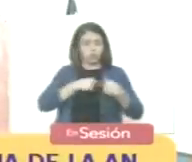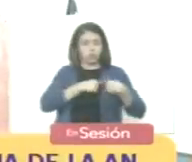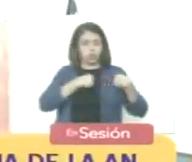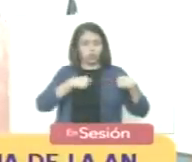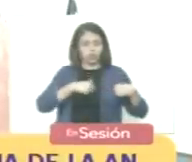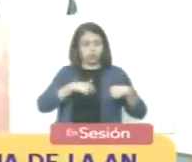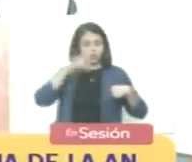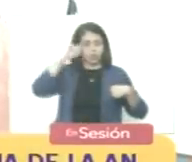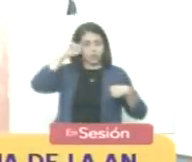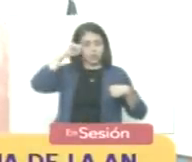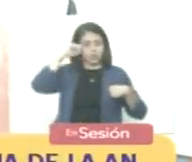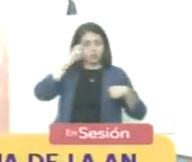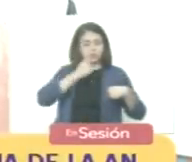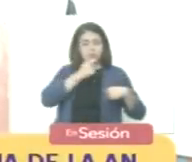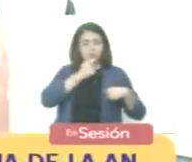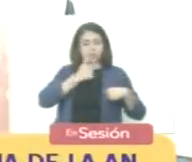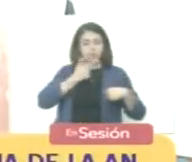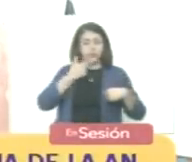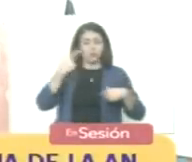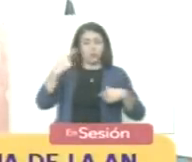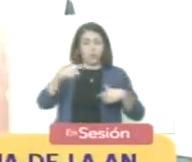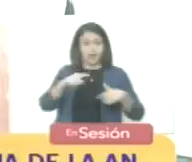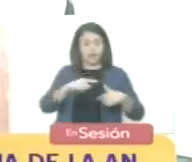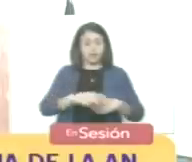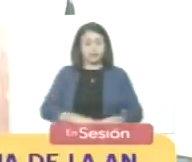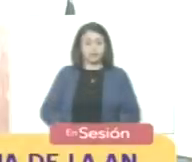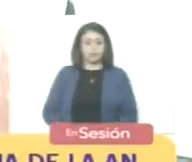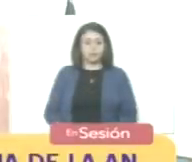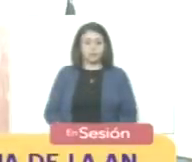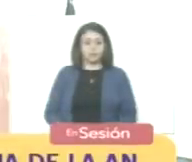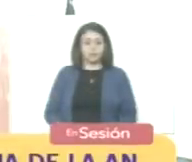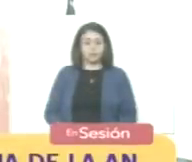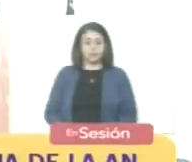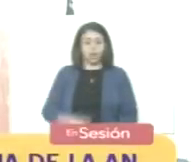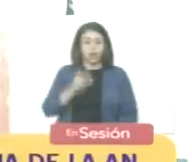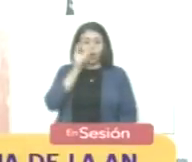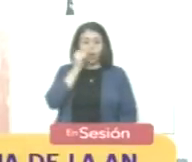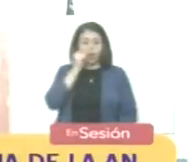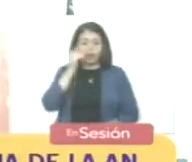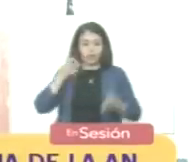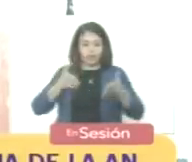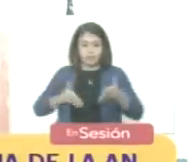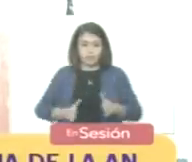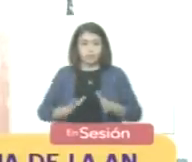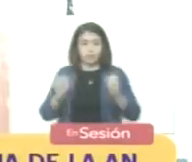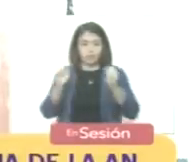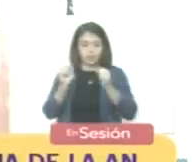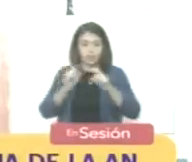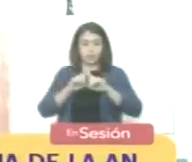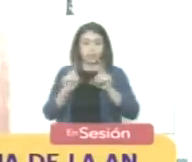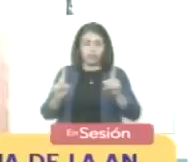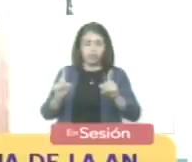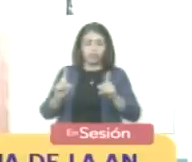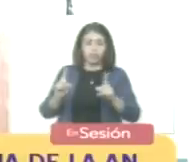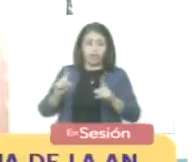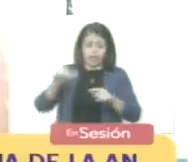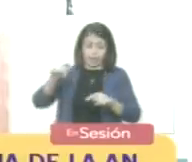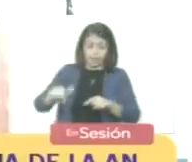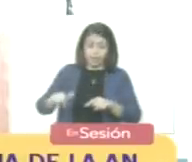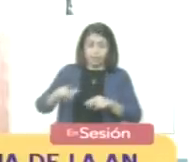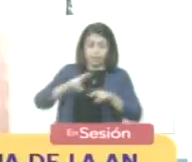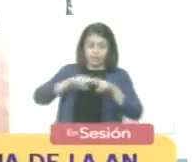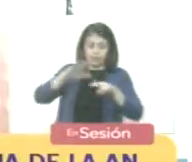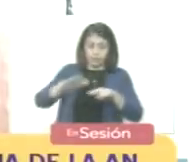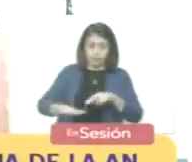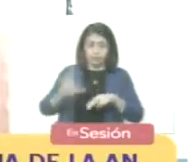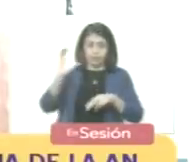del recuerdo hermoso que nos deja un andino de nacimiento, pero caraqueño de crianza. Nació